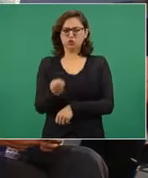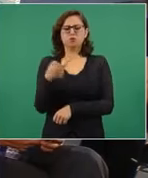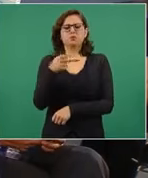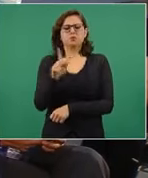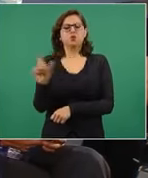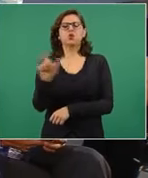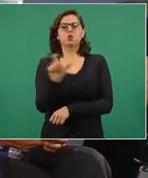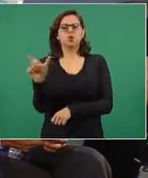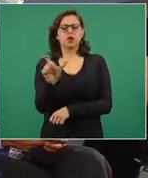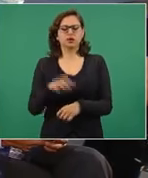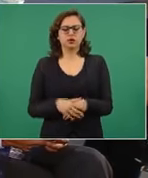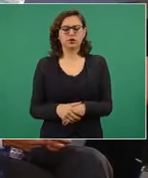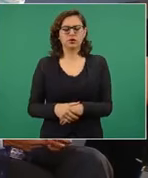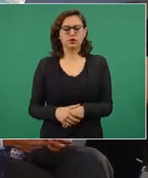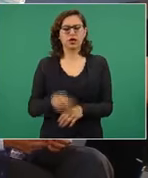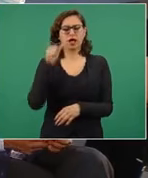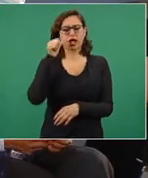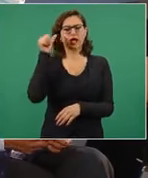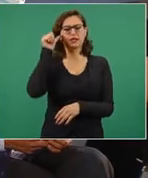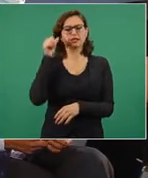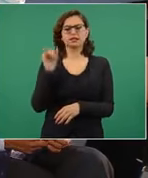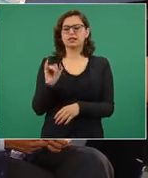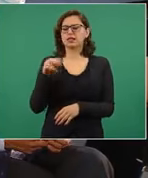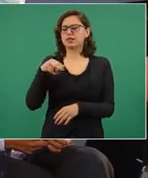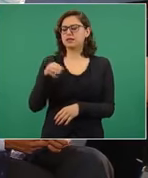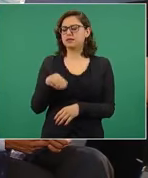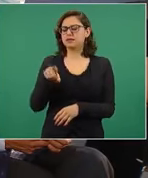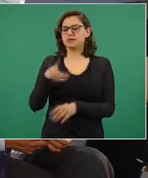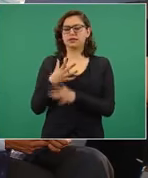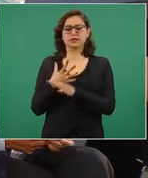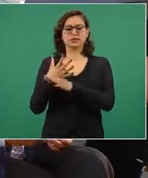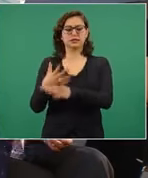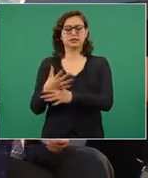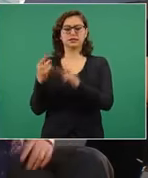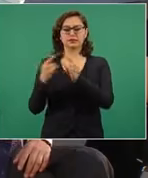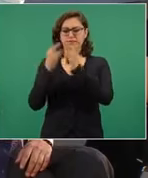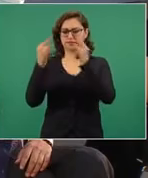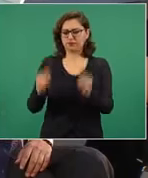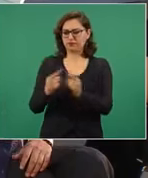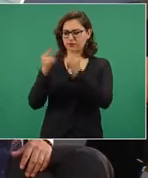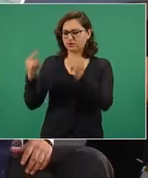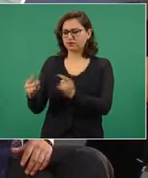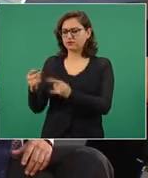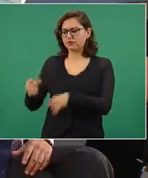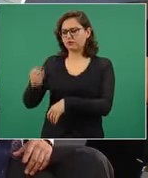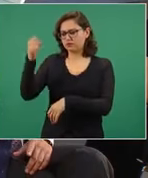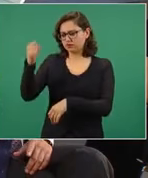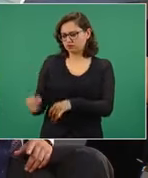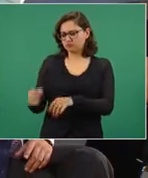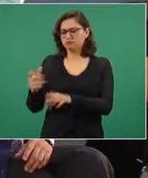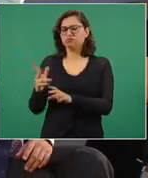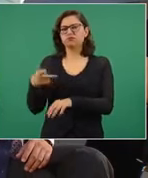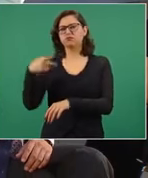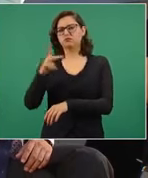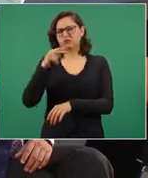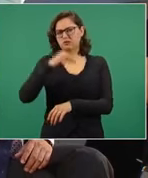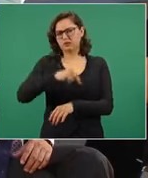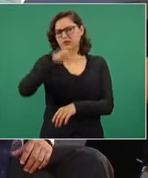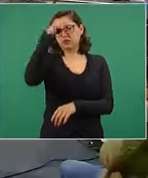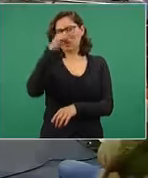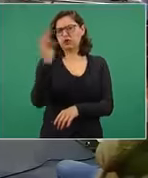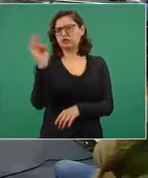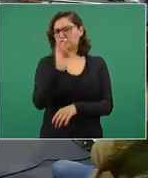del Instituto Nacional de Migración, que pudieran estar también instalando campamentos en la frontera norte del país, seguramente para los